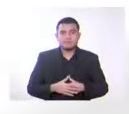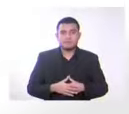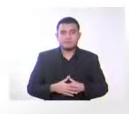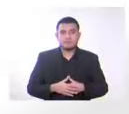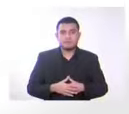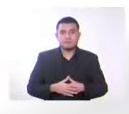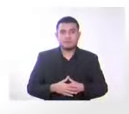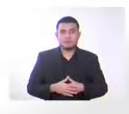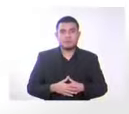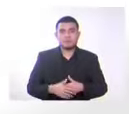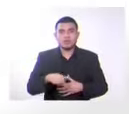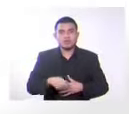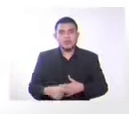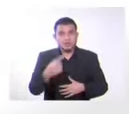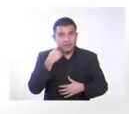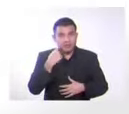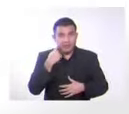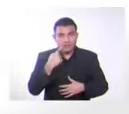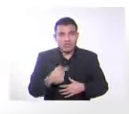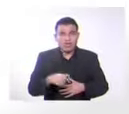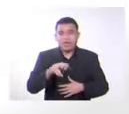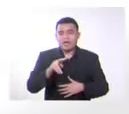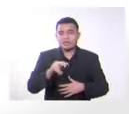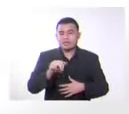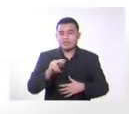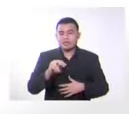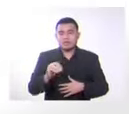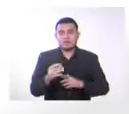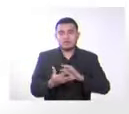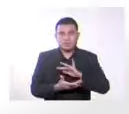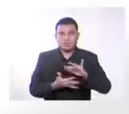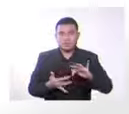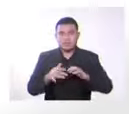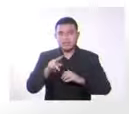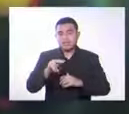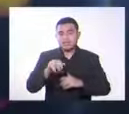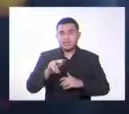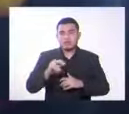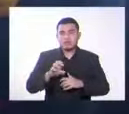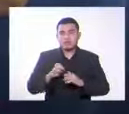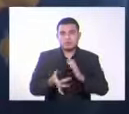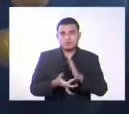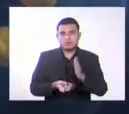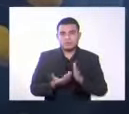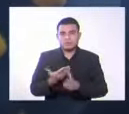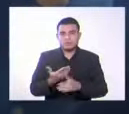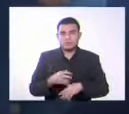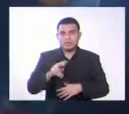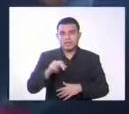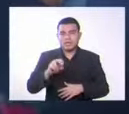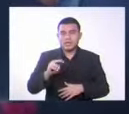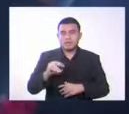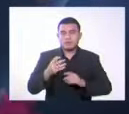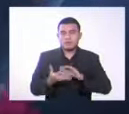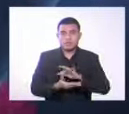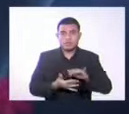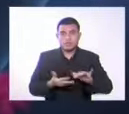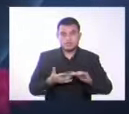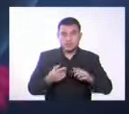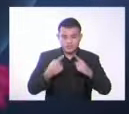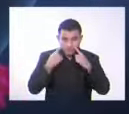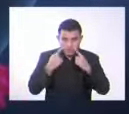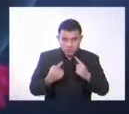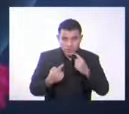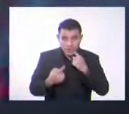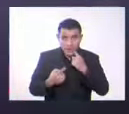Es aquí donde entra en acción la nanociencia y la nanotecnología. La nanociencia estudia los fenómenos que